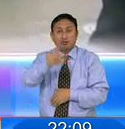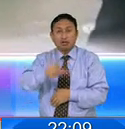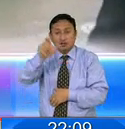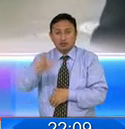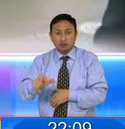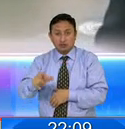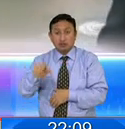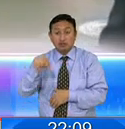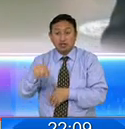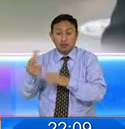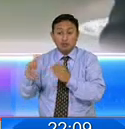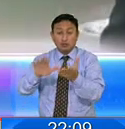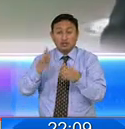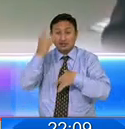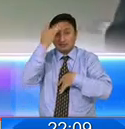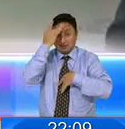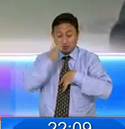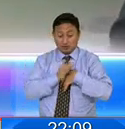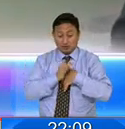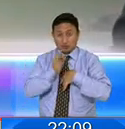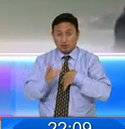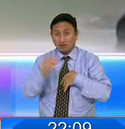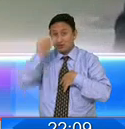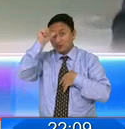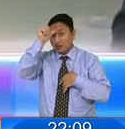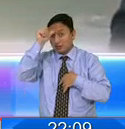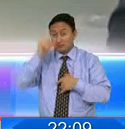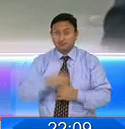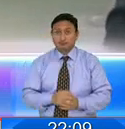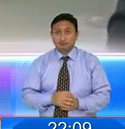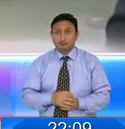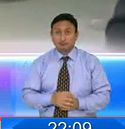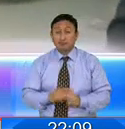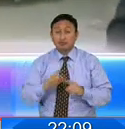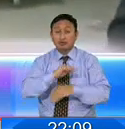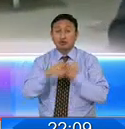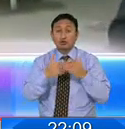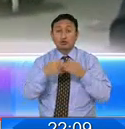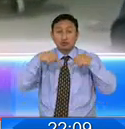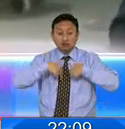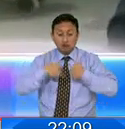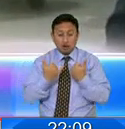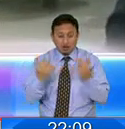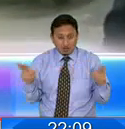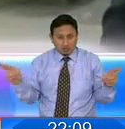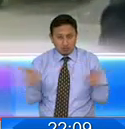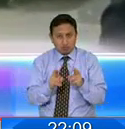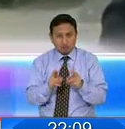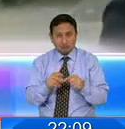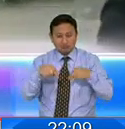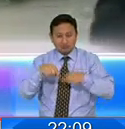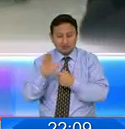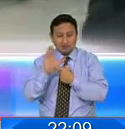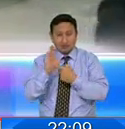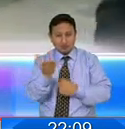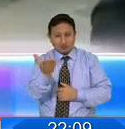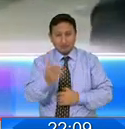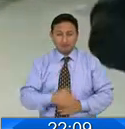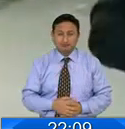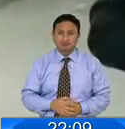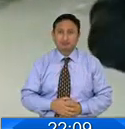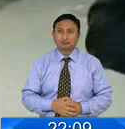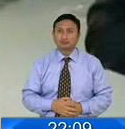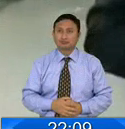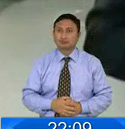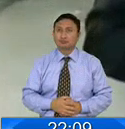5 personas que fueron infectados con el virus Delta. Pero toda esta información la hemos encerrado en una nota que vamos a verla a